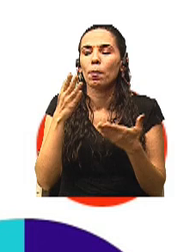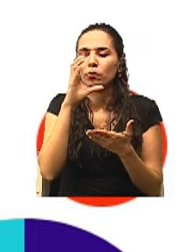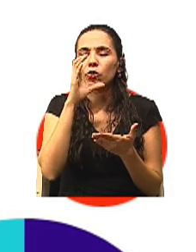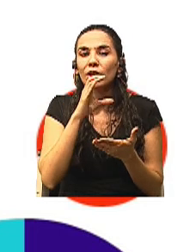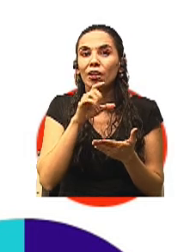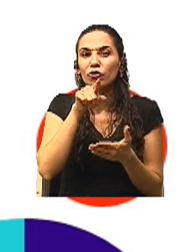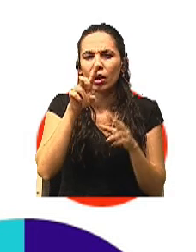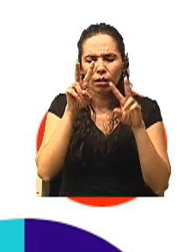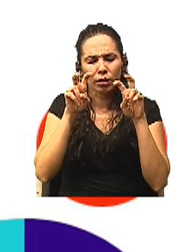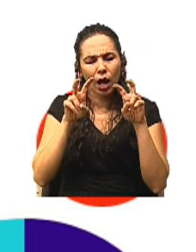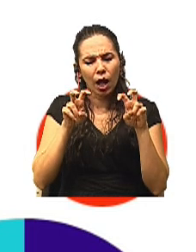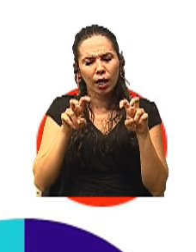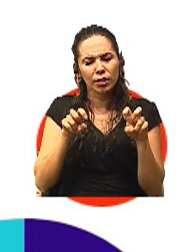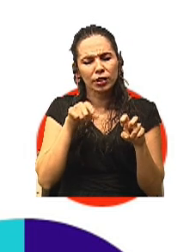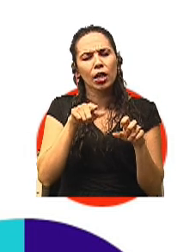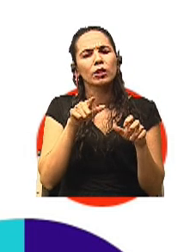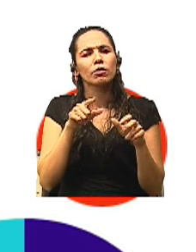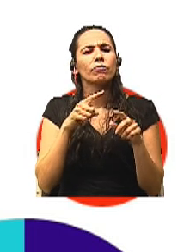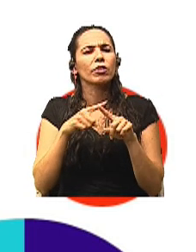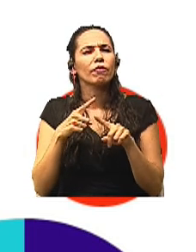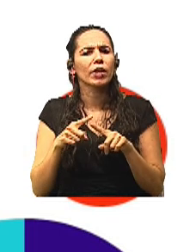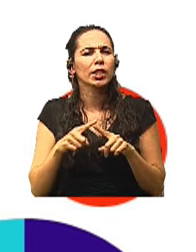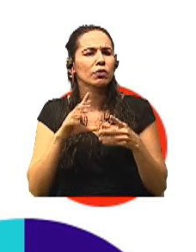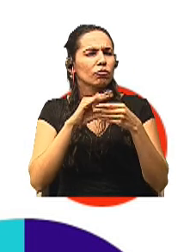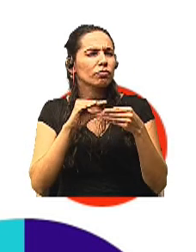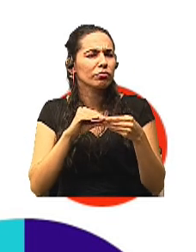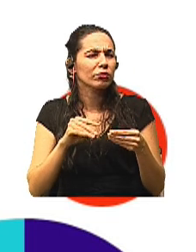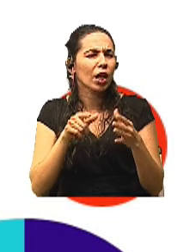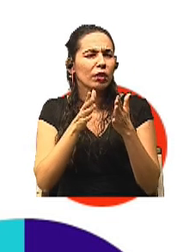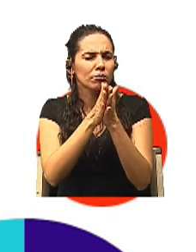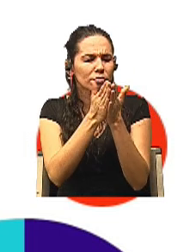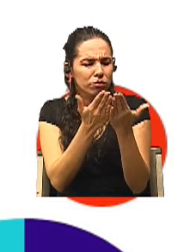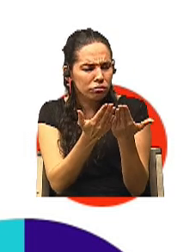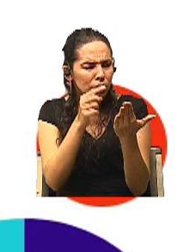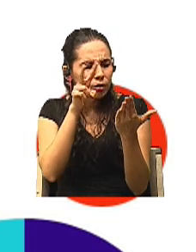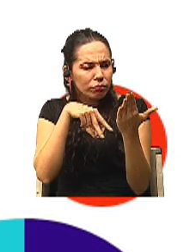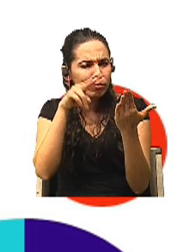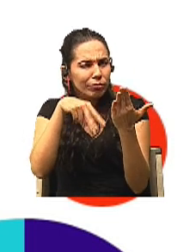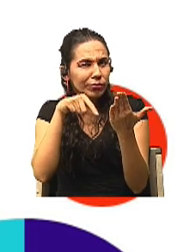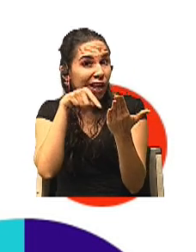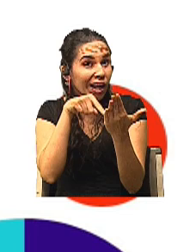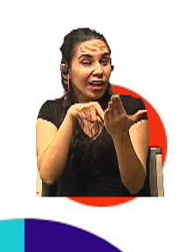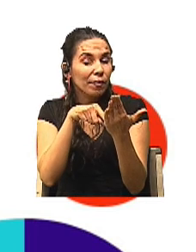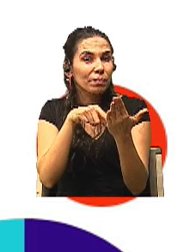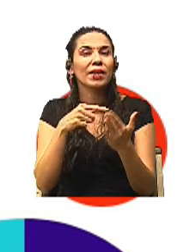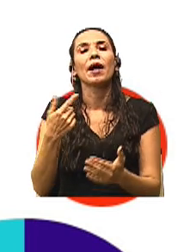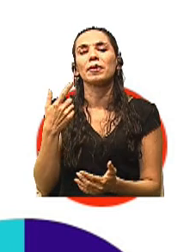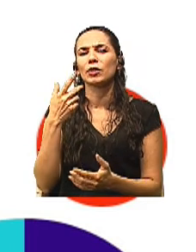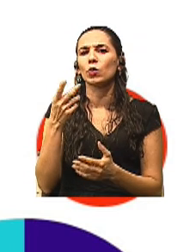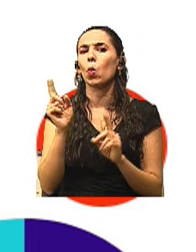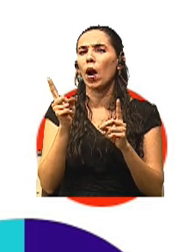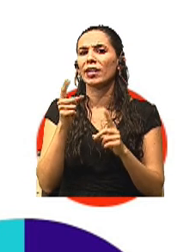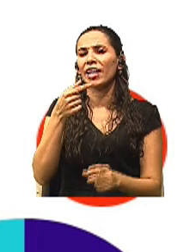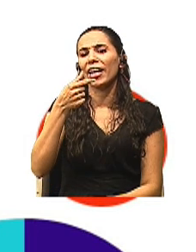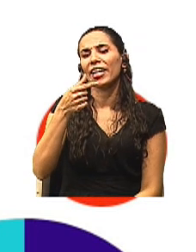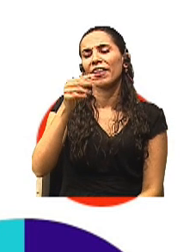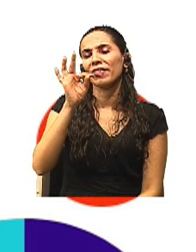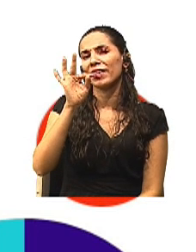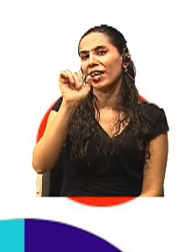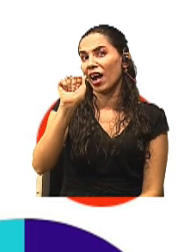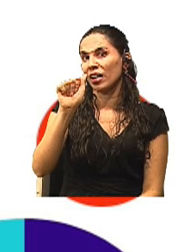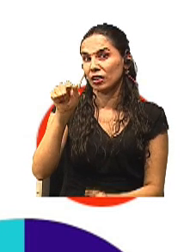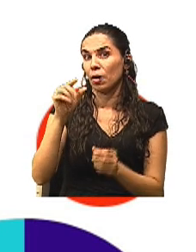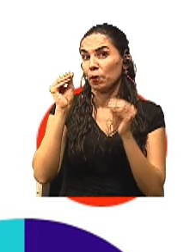obras. ¿Qué obra vamos a tomar? Pues bueno, los que vengan en la GTA que les mandaron sus profes.